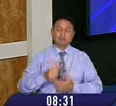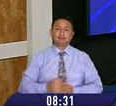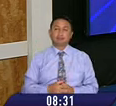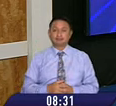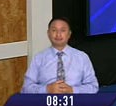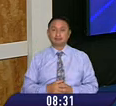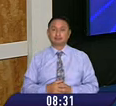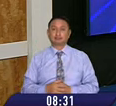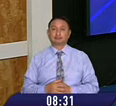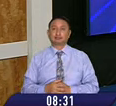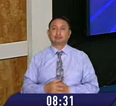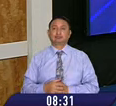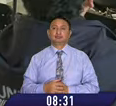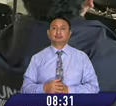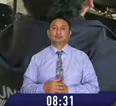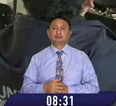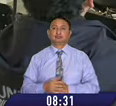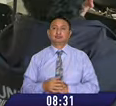nosotros. Miremos.